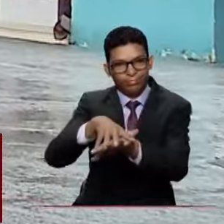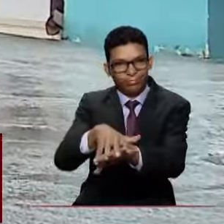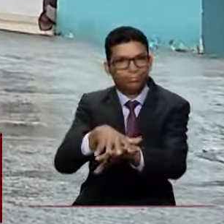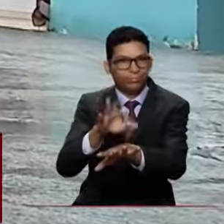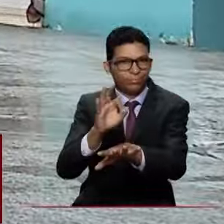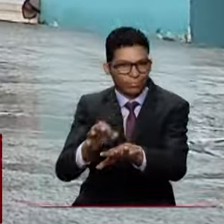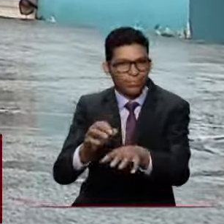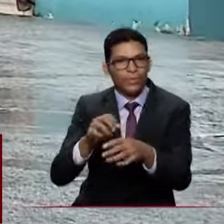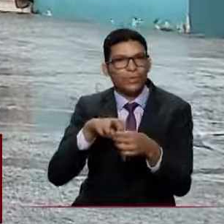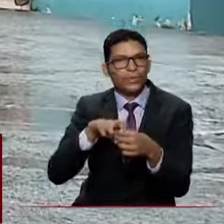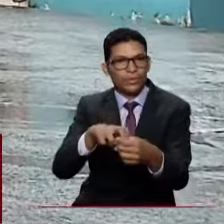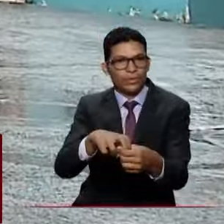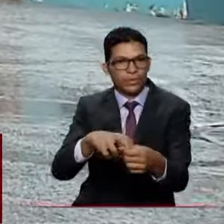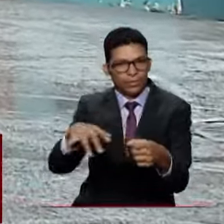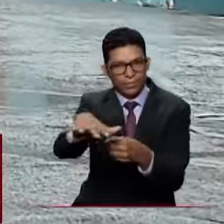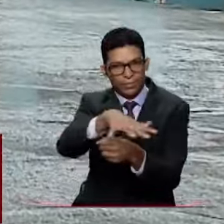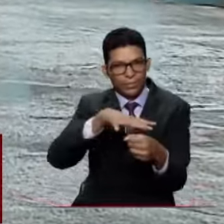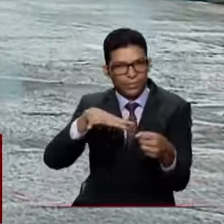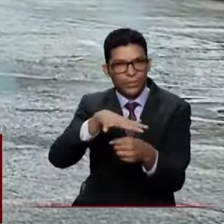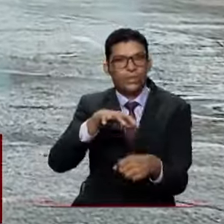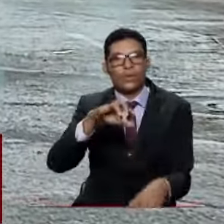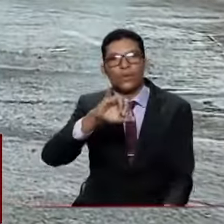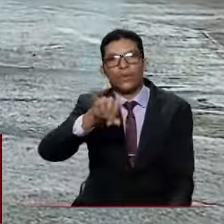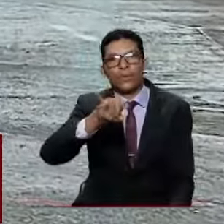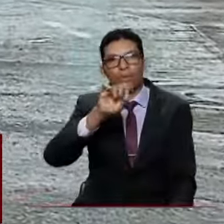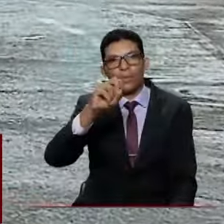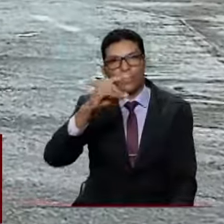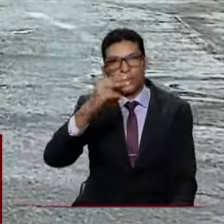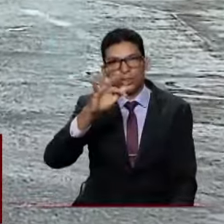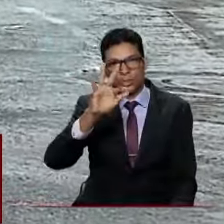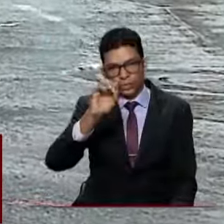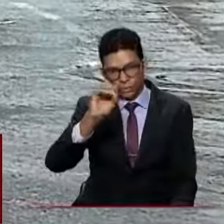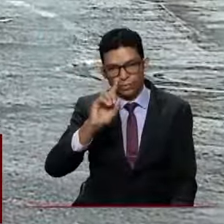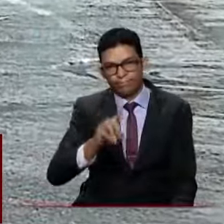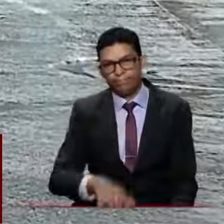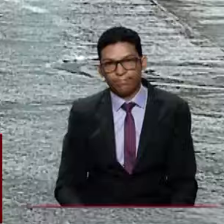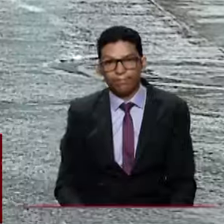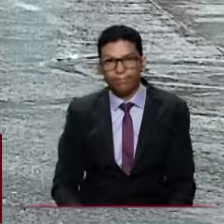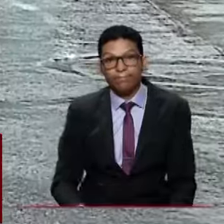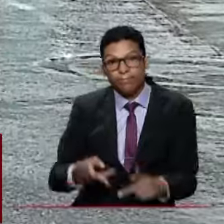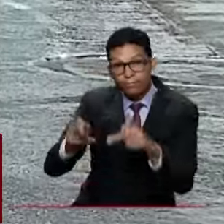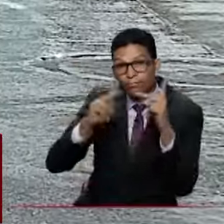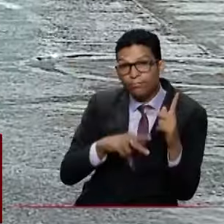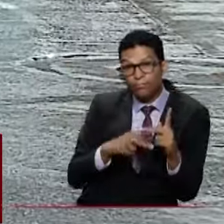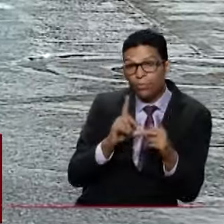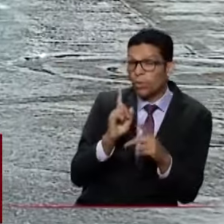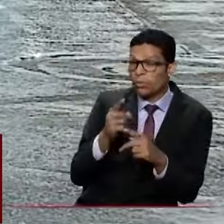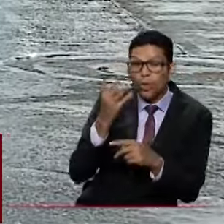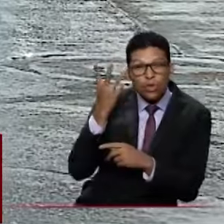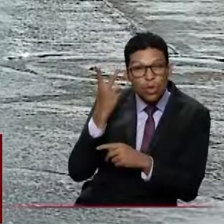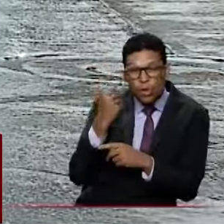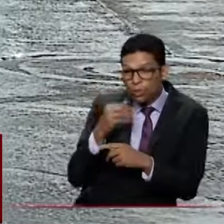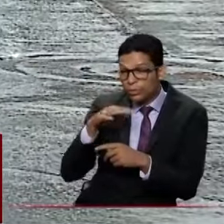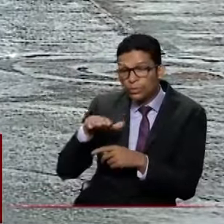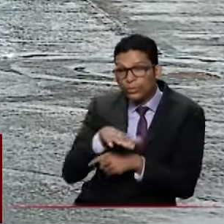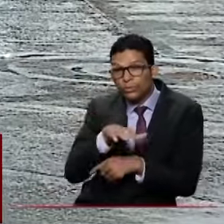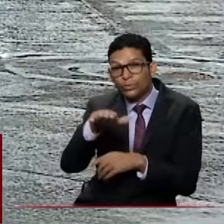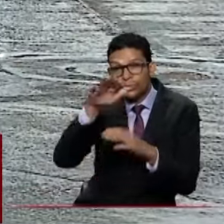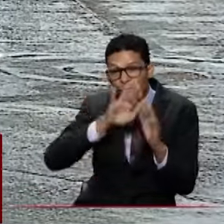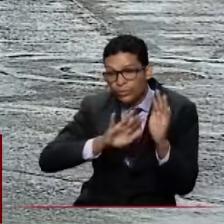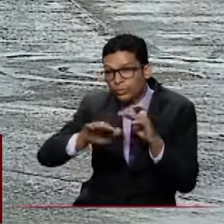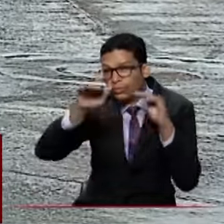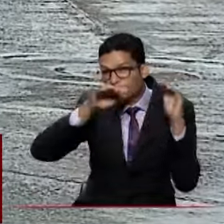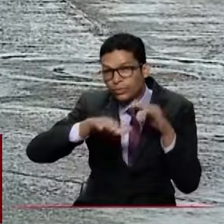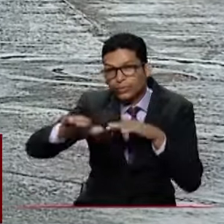funcional de movilidad para el sector Juanchito. Recordemos que por este puente circulan diariamente más de